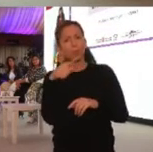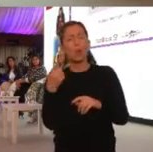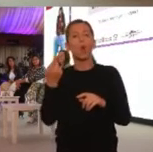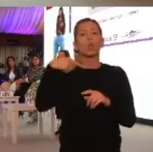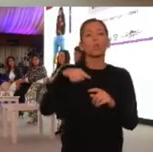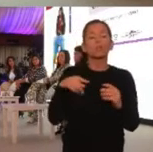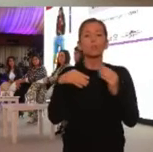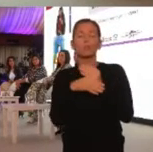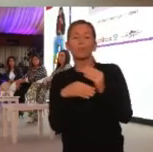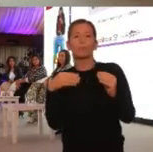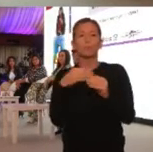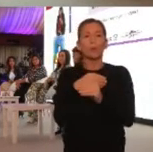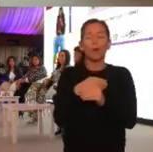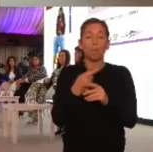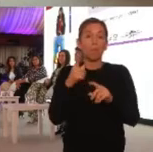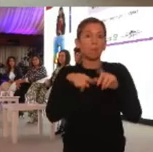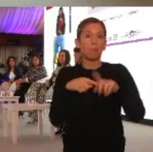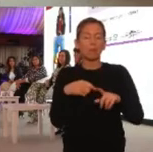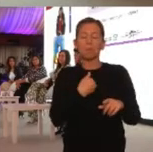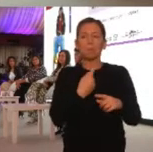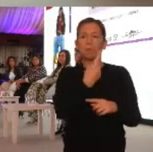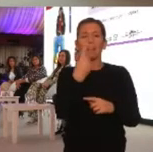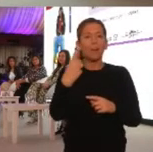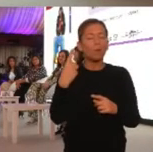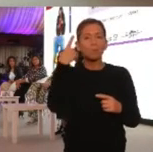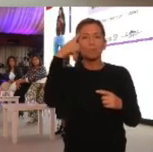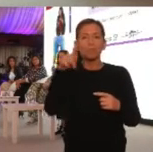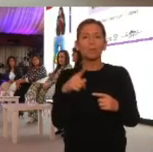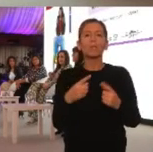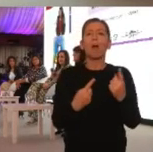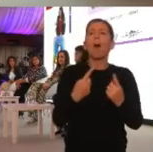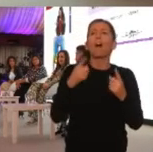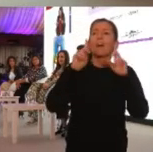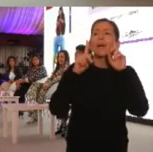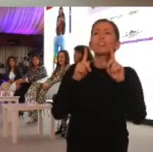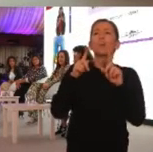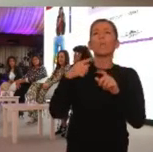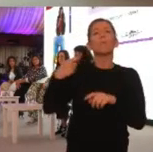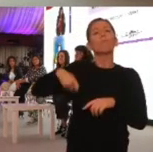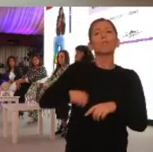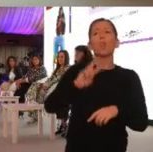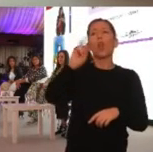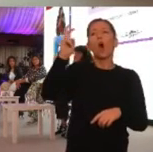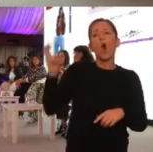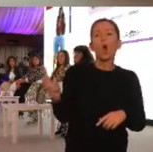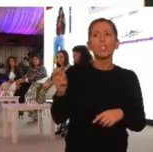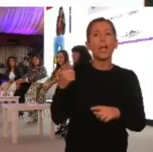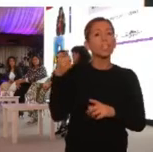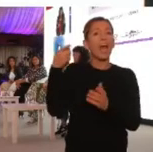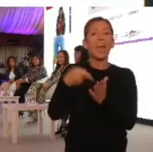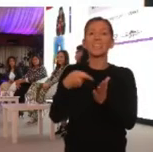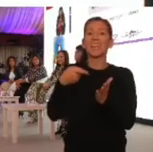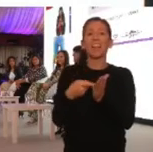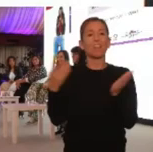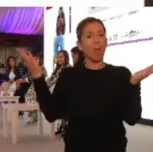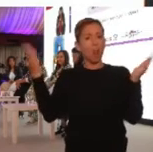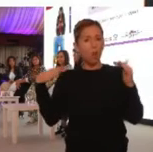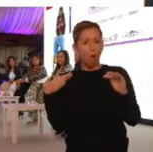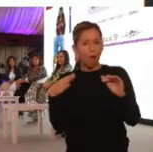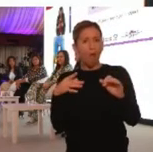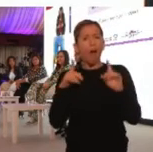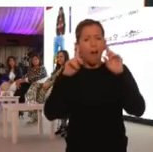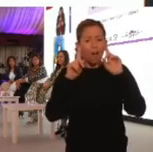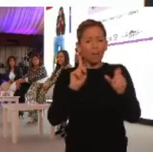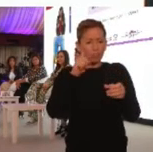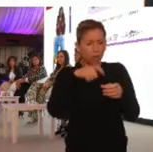bueno, incluso nosotras mismas encontradas, porque decíamos, si en otras profesiones no se exige esa militancia, ¿por qué en esta